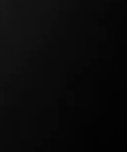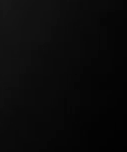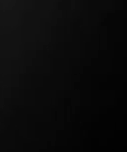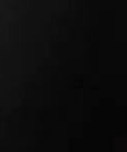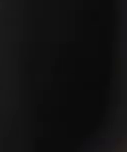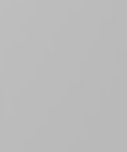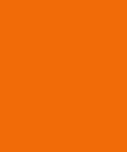estás bien